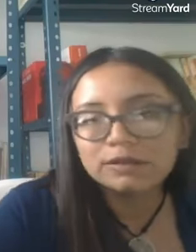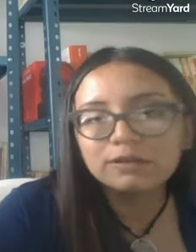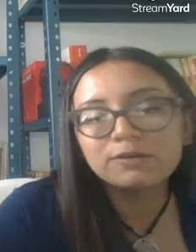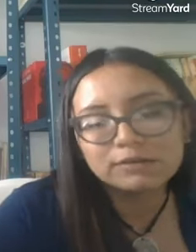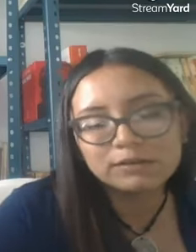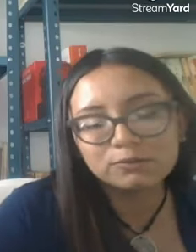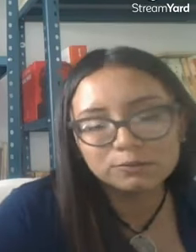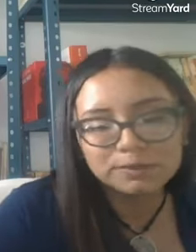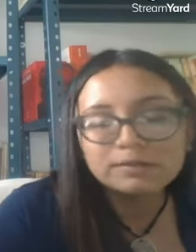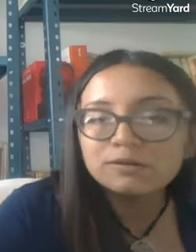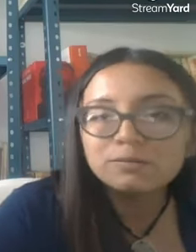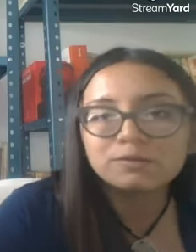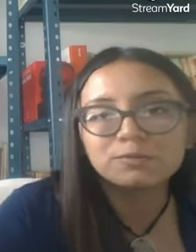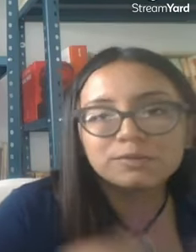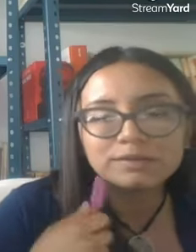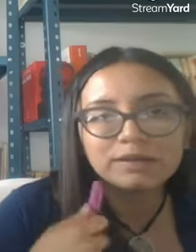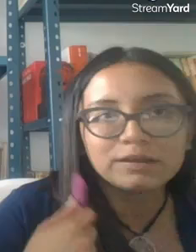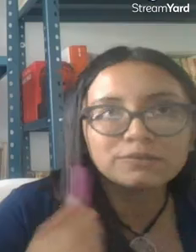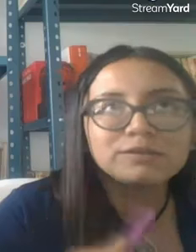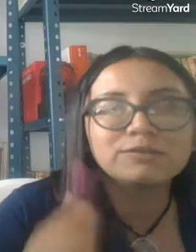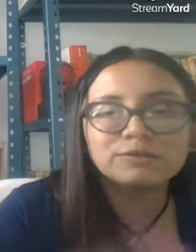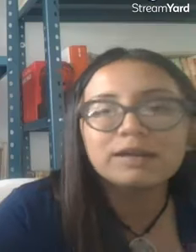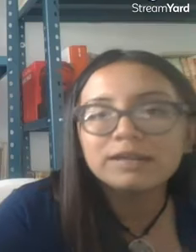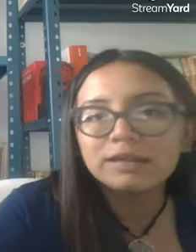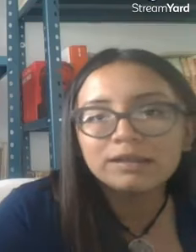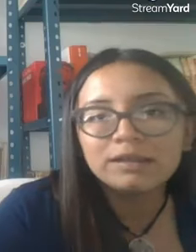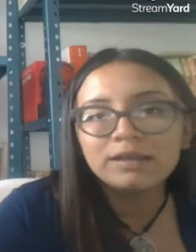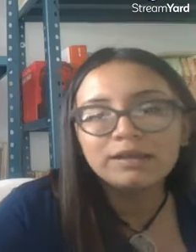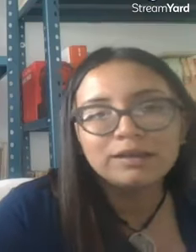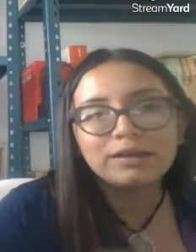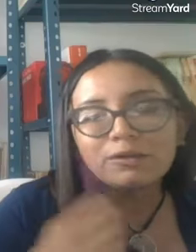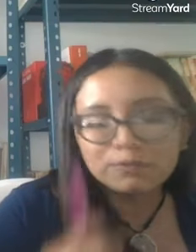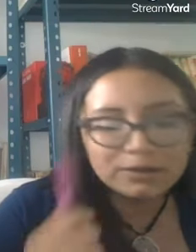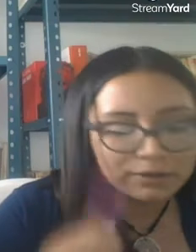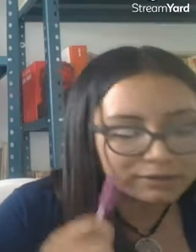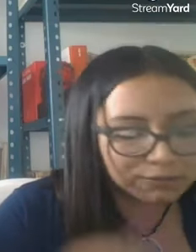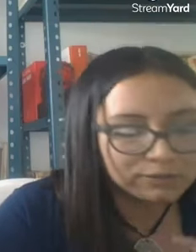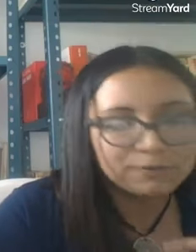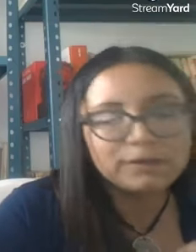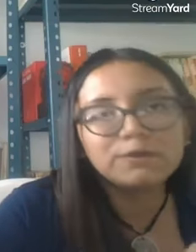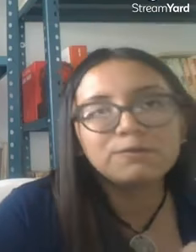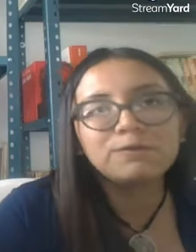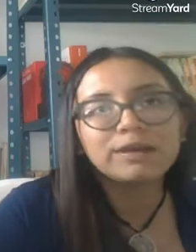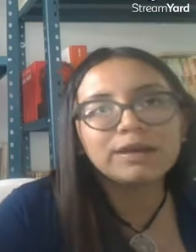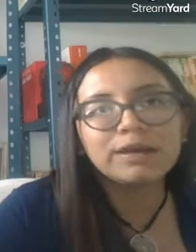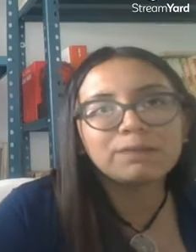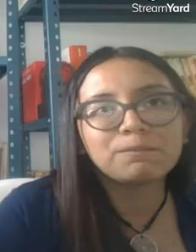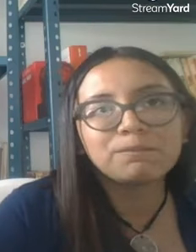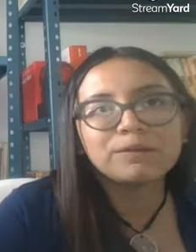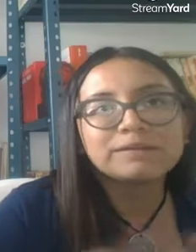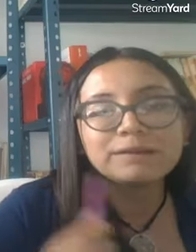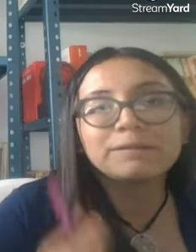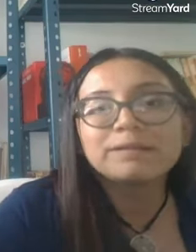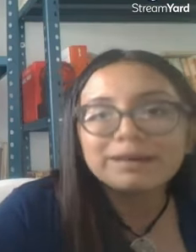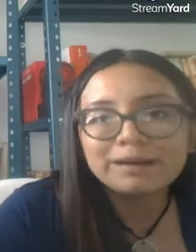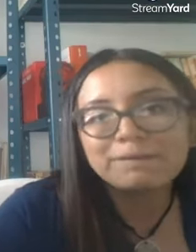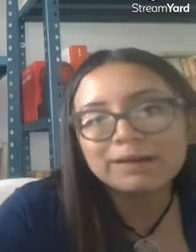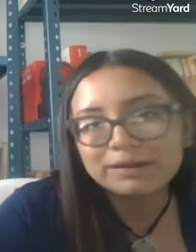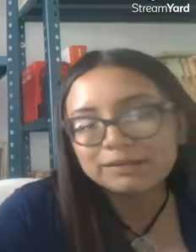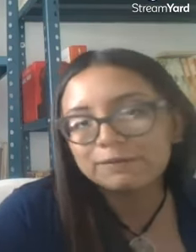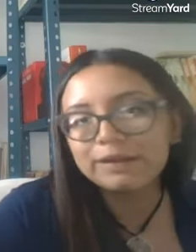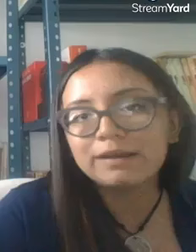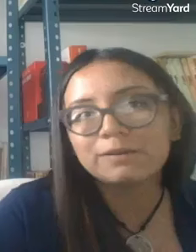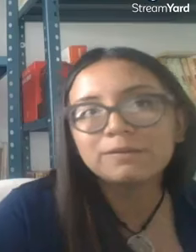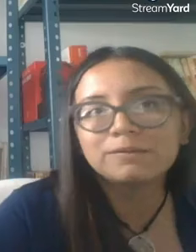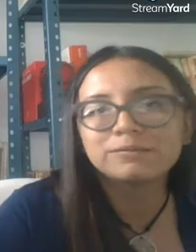quien concedió esta suspensión por supuesta inconstitucionalidad y en lo único que se justificó fue que pues aventajaba